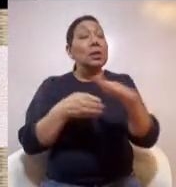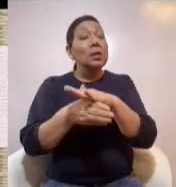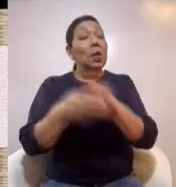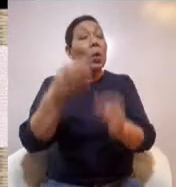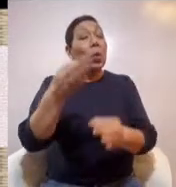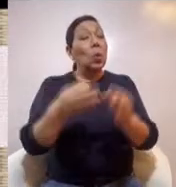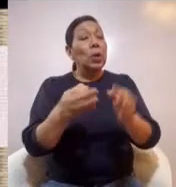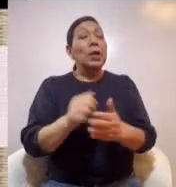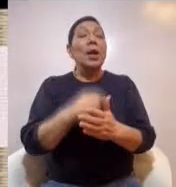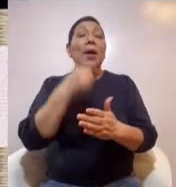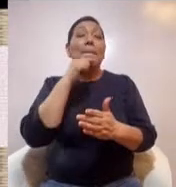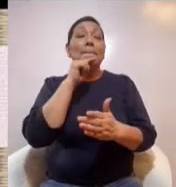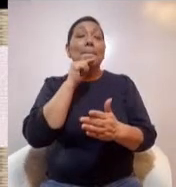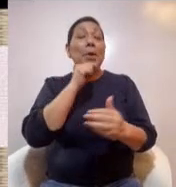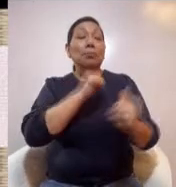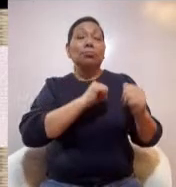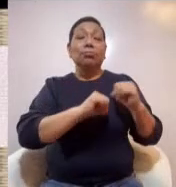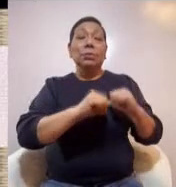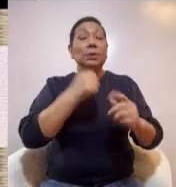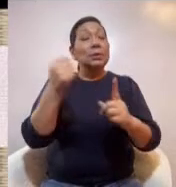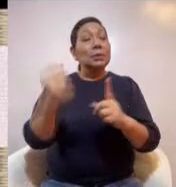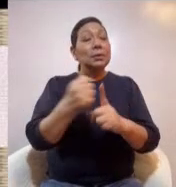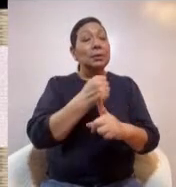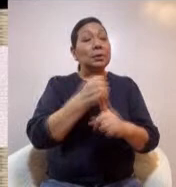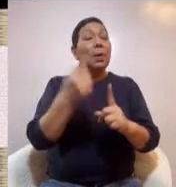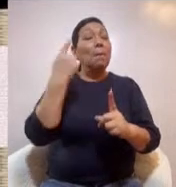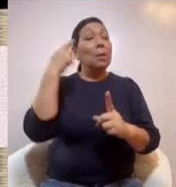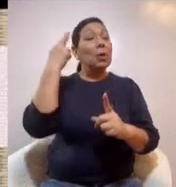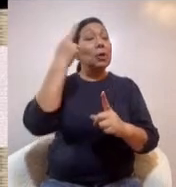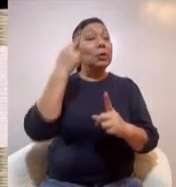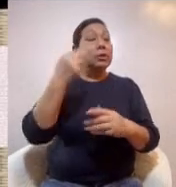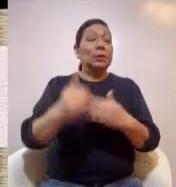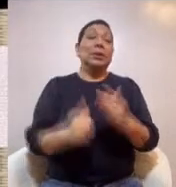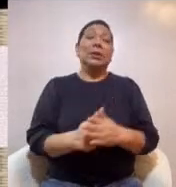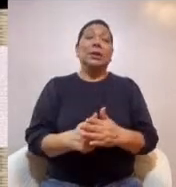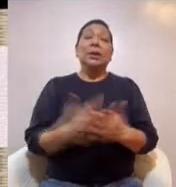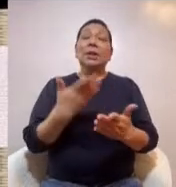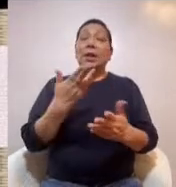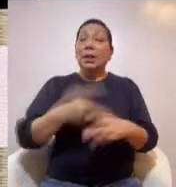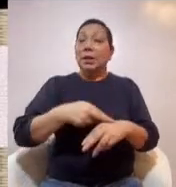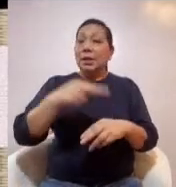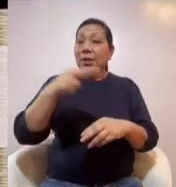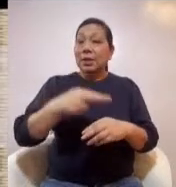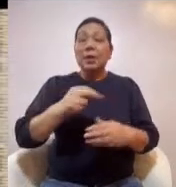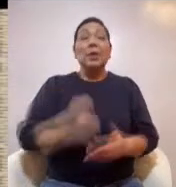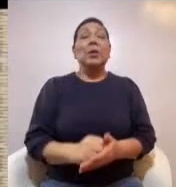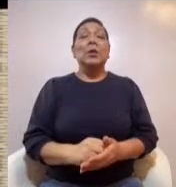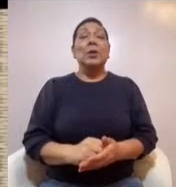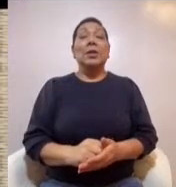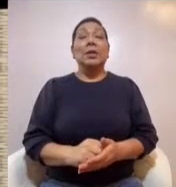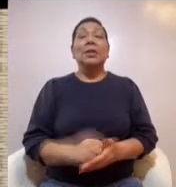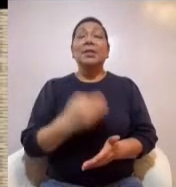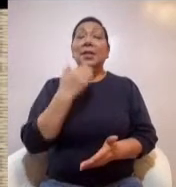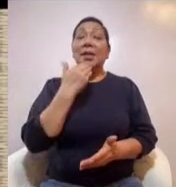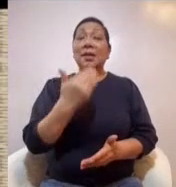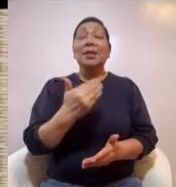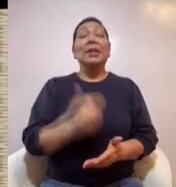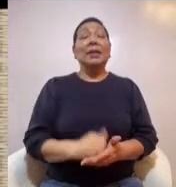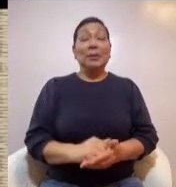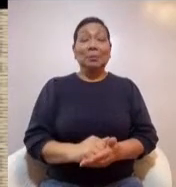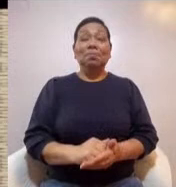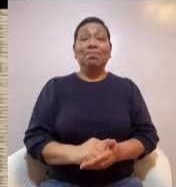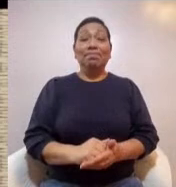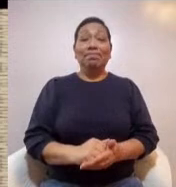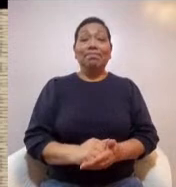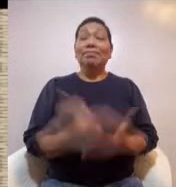con el acceso a la justicia de las mujeres víctimas de violencia por razón de género en la región. Gracias,